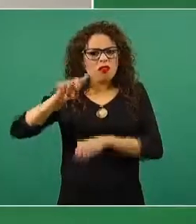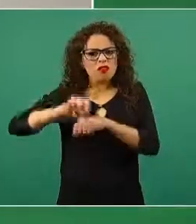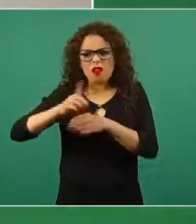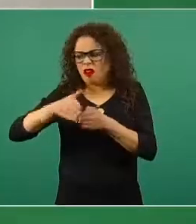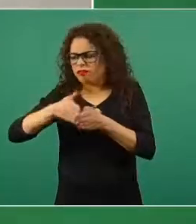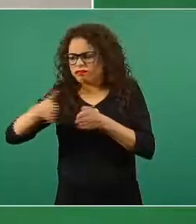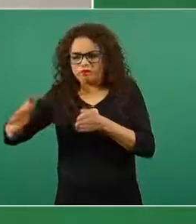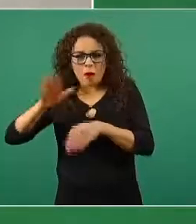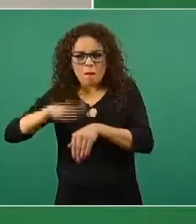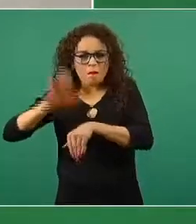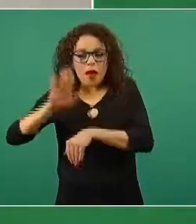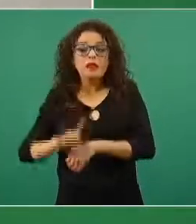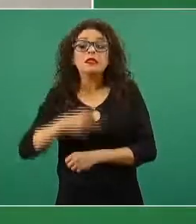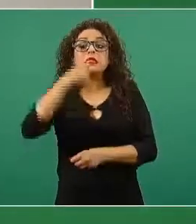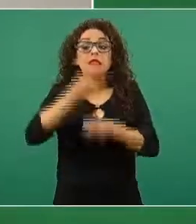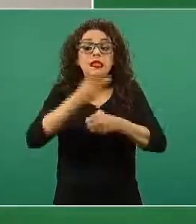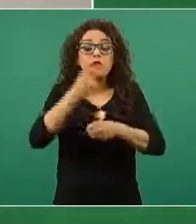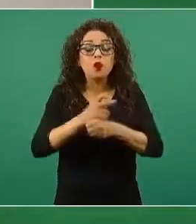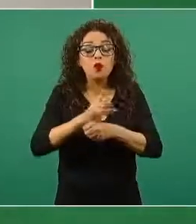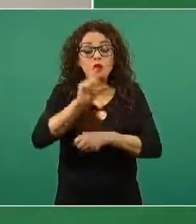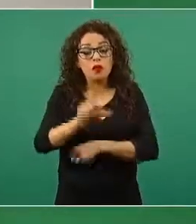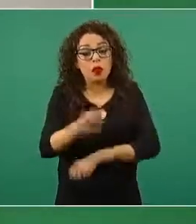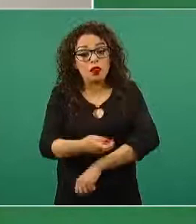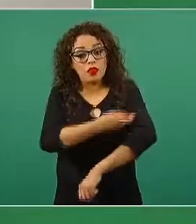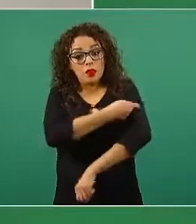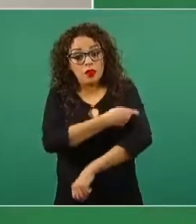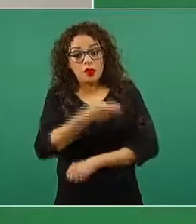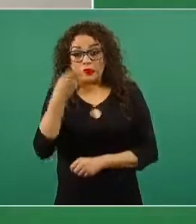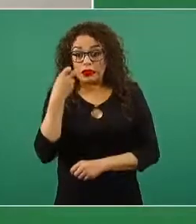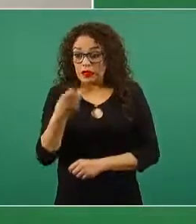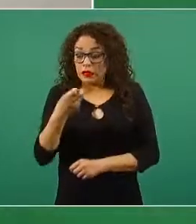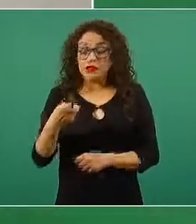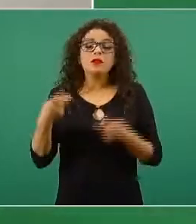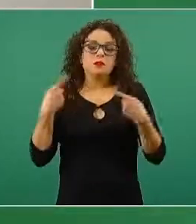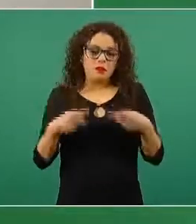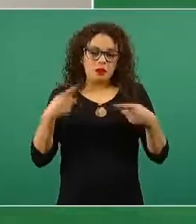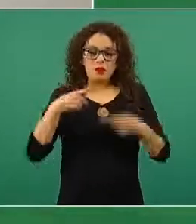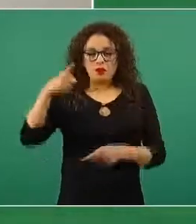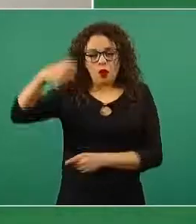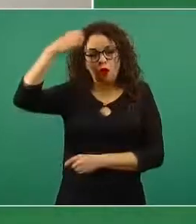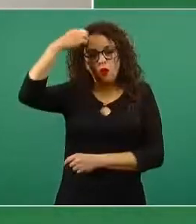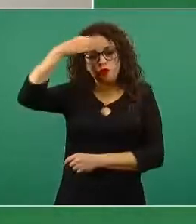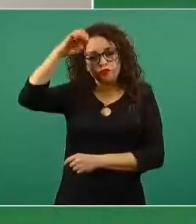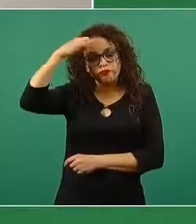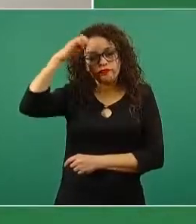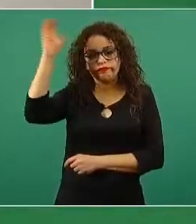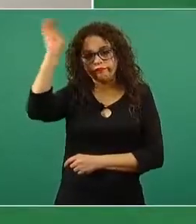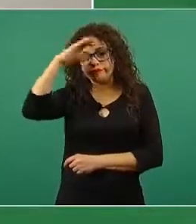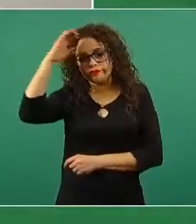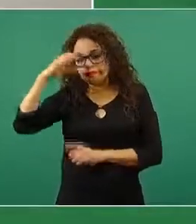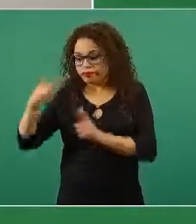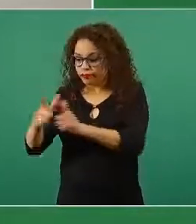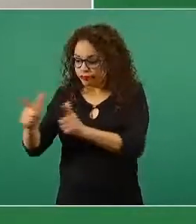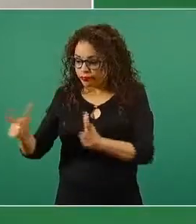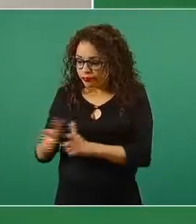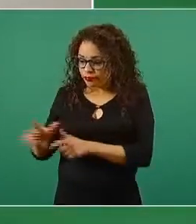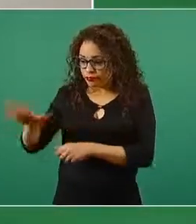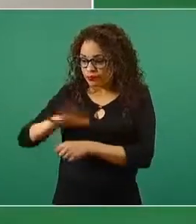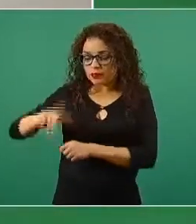segunda dosis. Con estos datos, las personas expertas de el grupo asesor